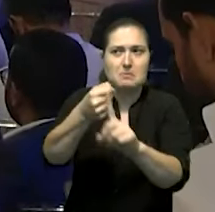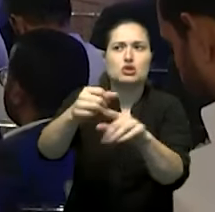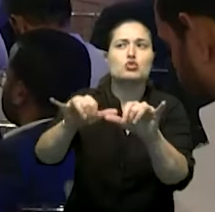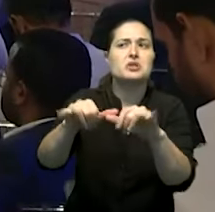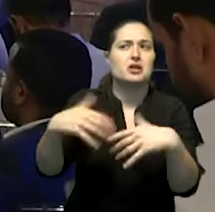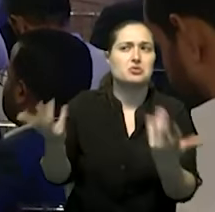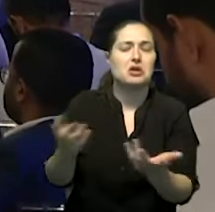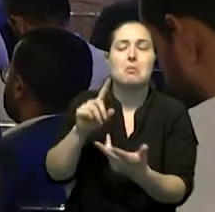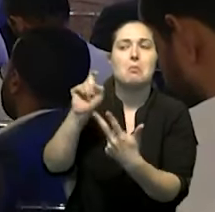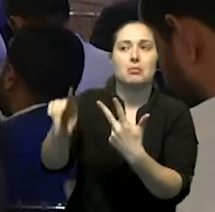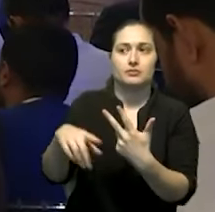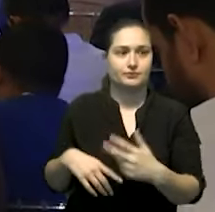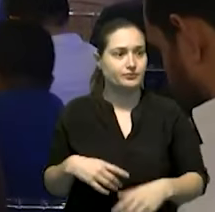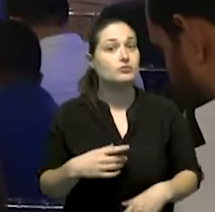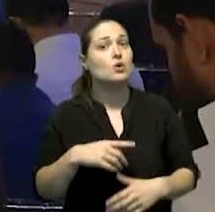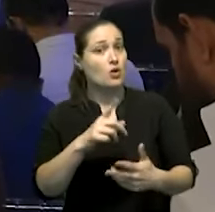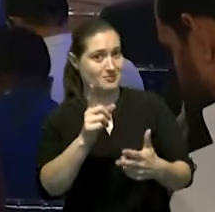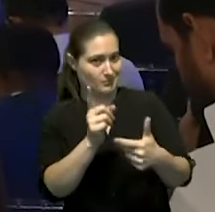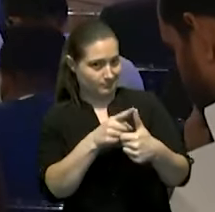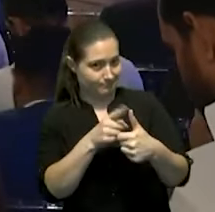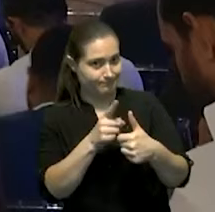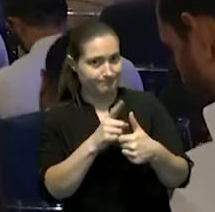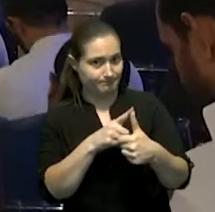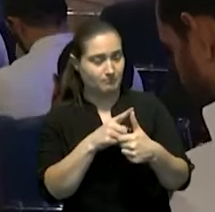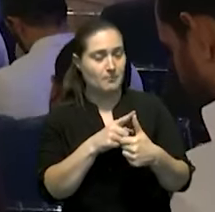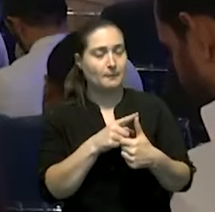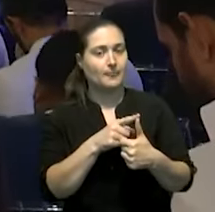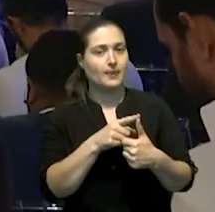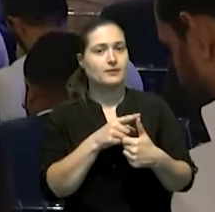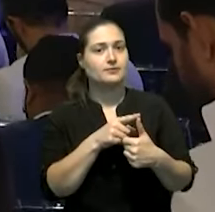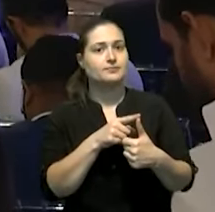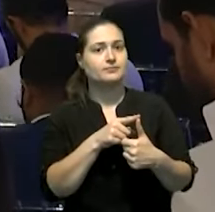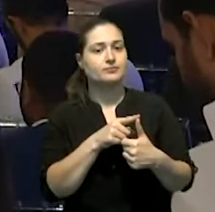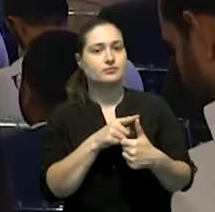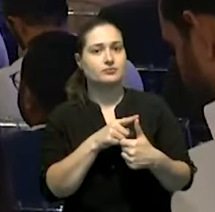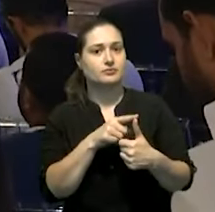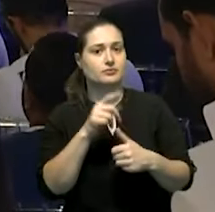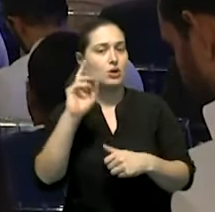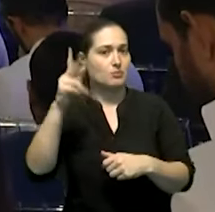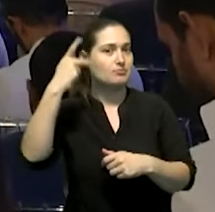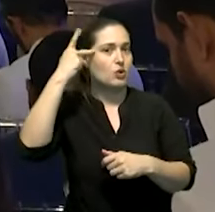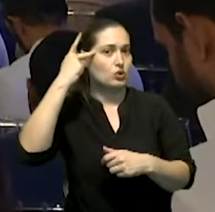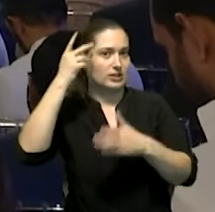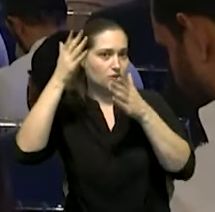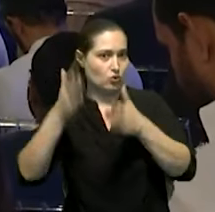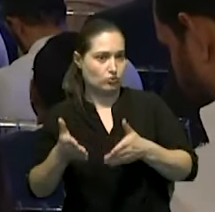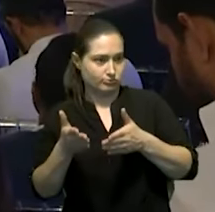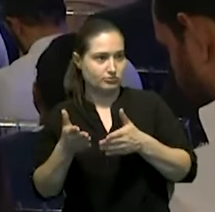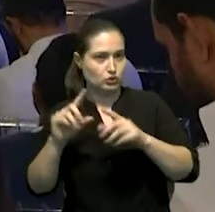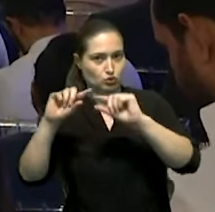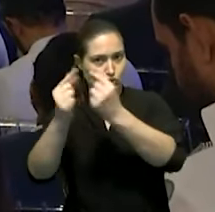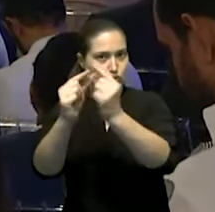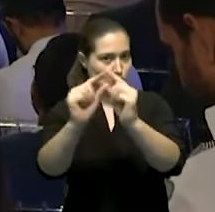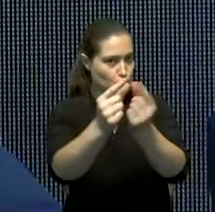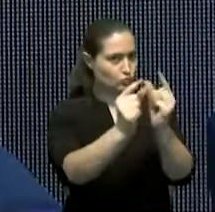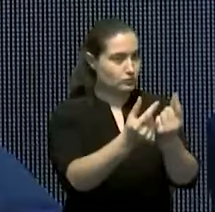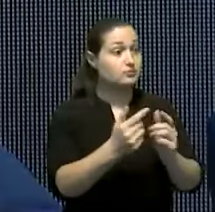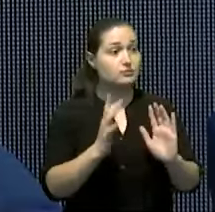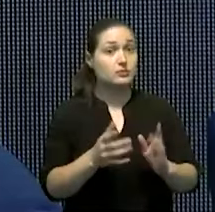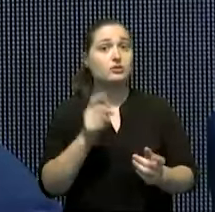Empezando por la primera pregunta de los actores políticos esta